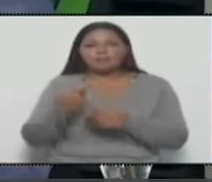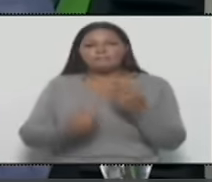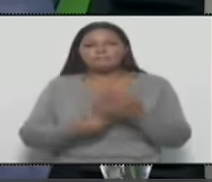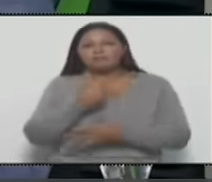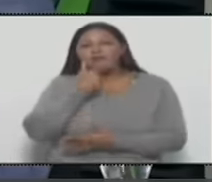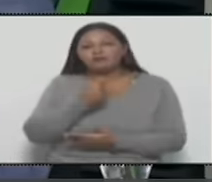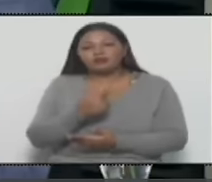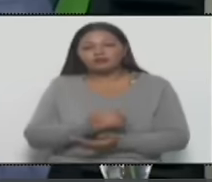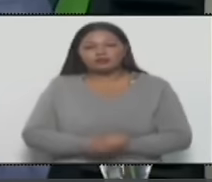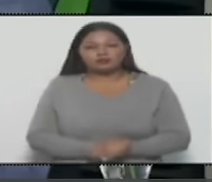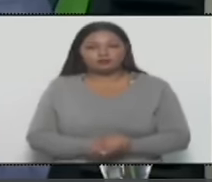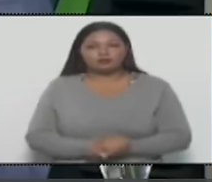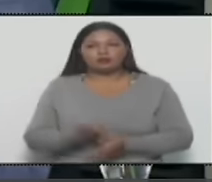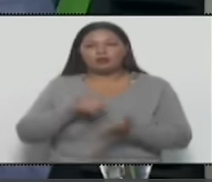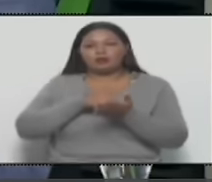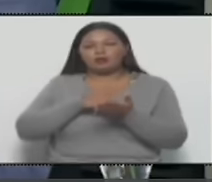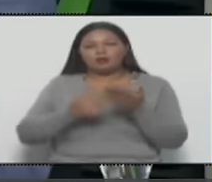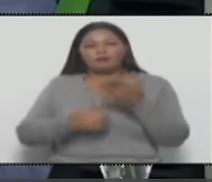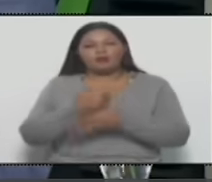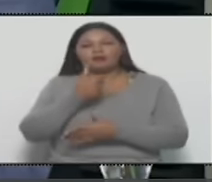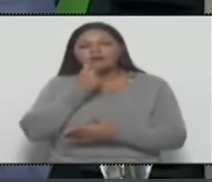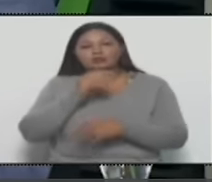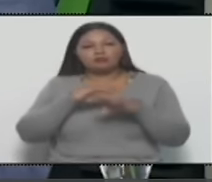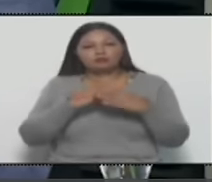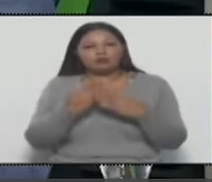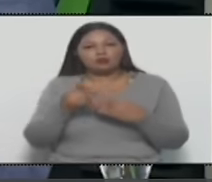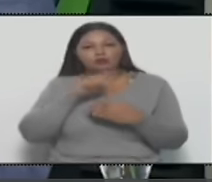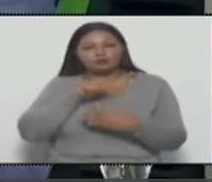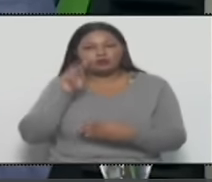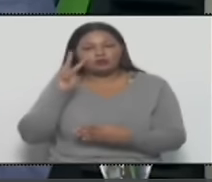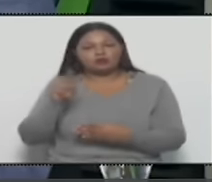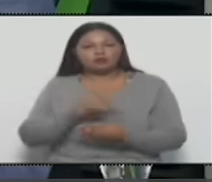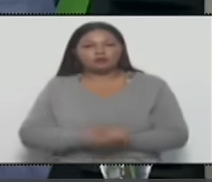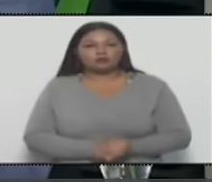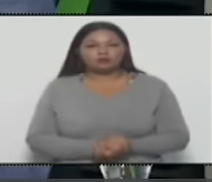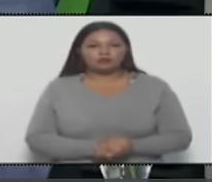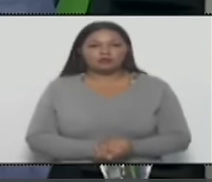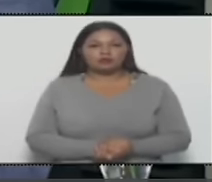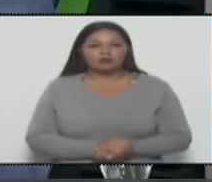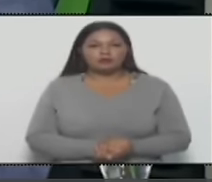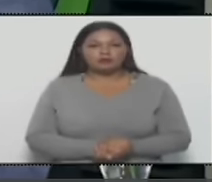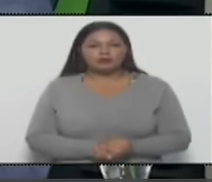será objeto de grandes vulnerabilidades, porque existen inclusive...